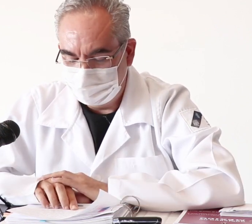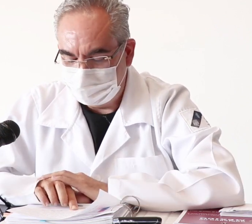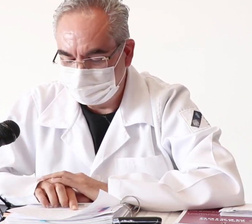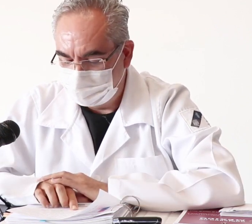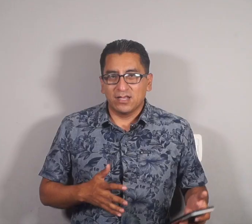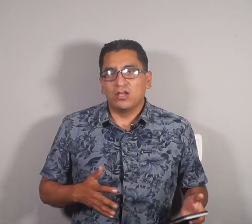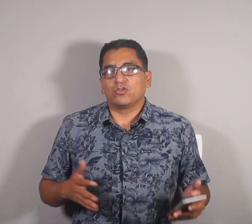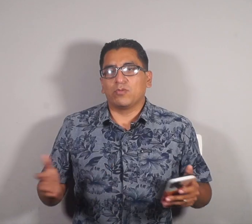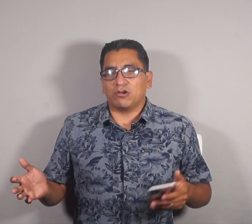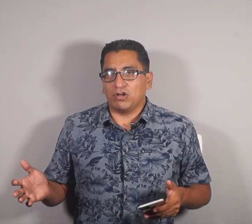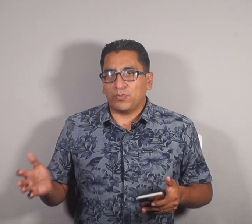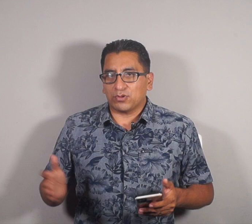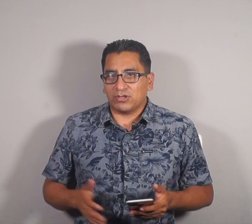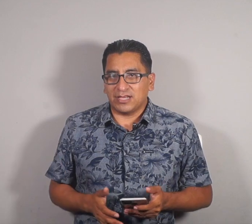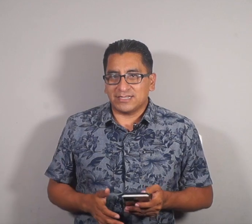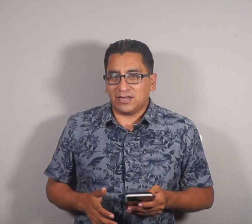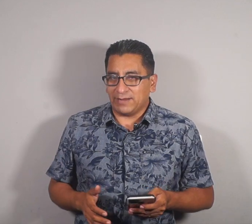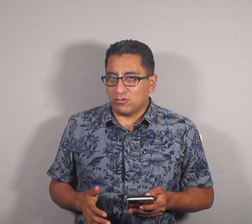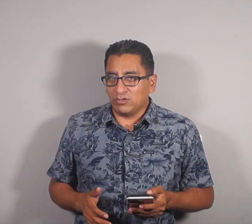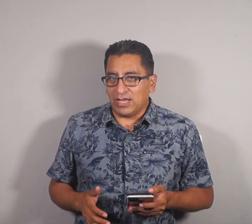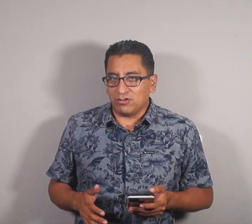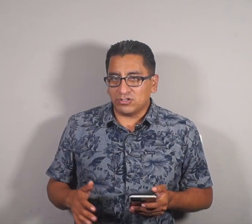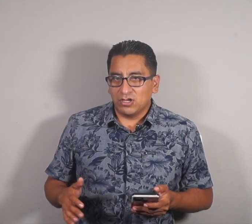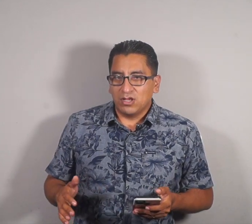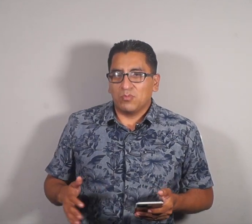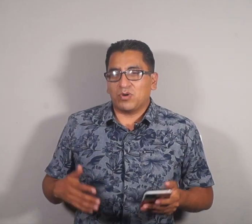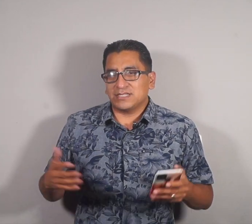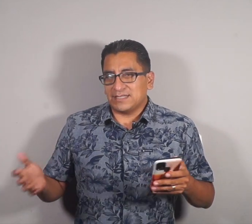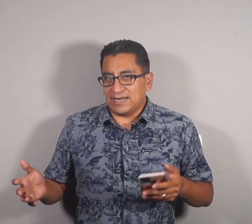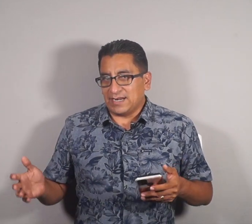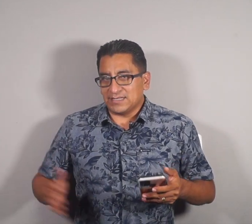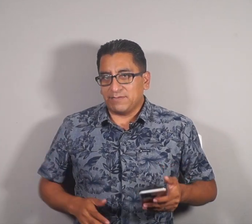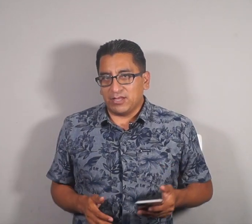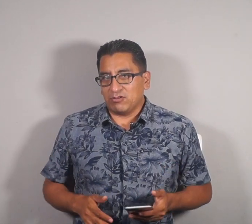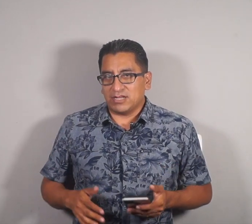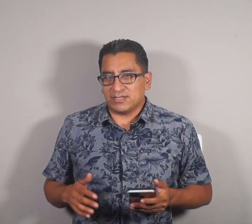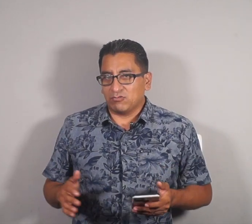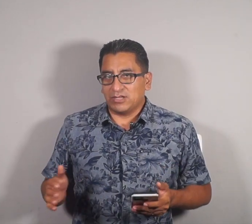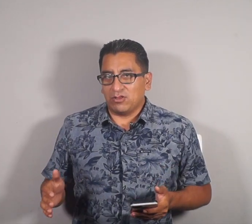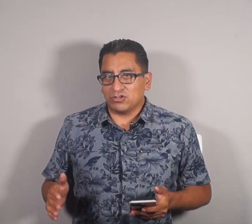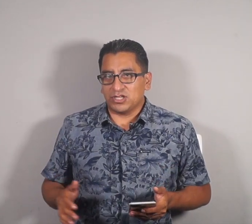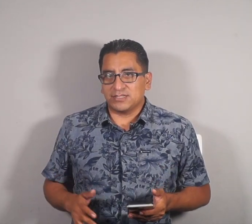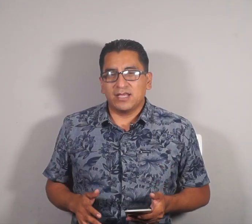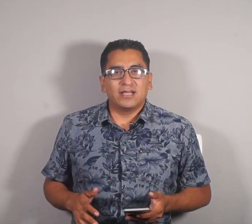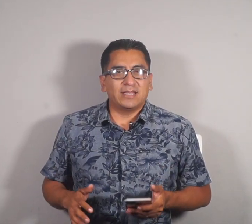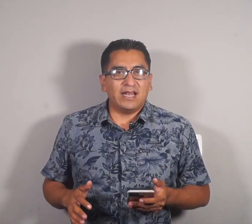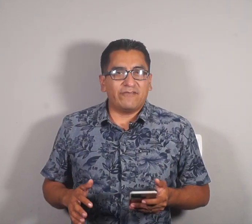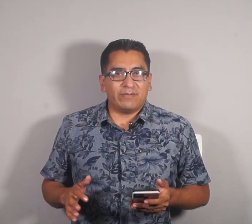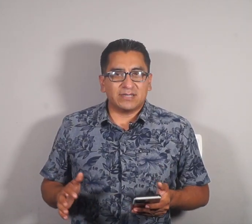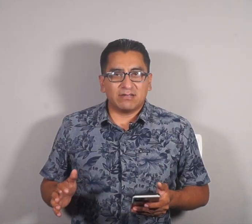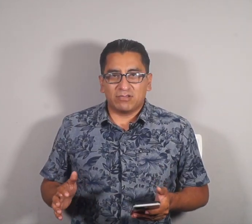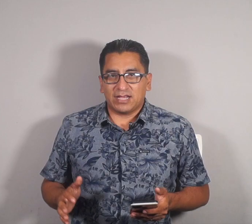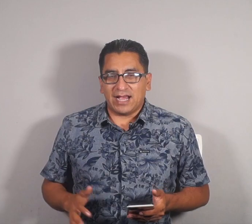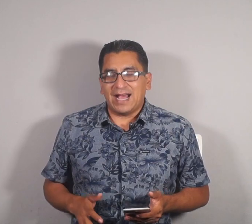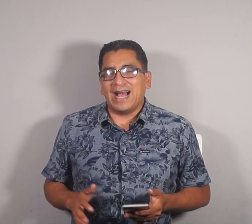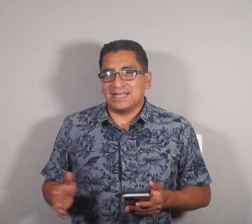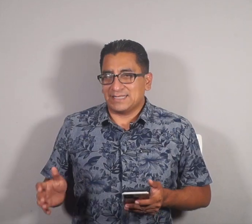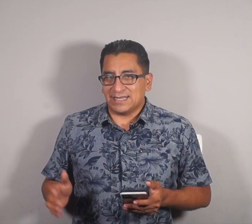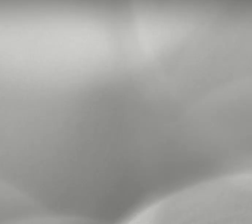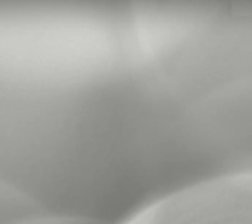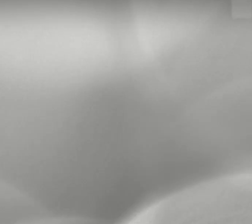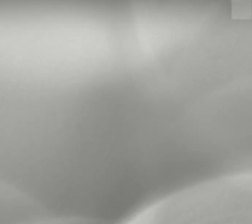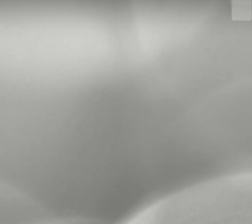semanas pasadas tuvieron la oportunidad de ser vacunados están recibiendo la segunda dosis de la farmacéutica